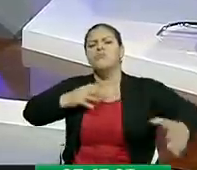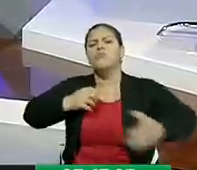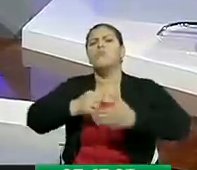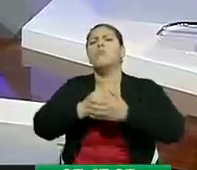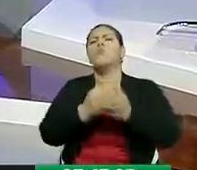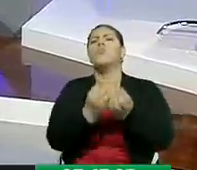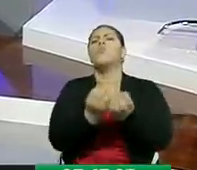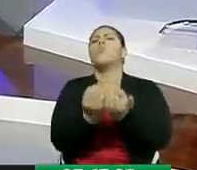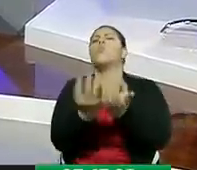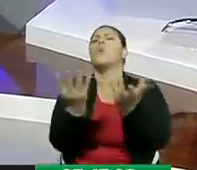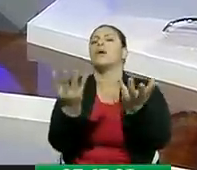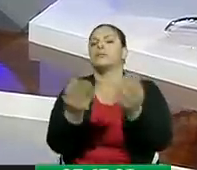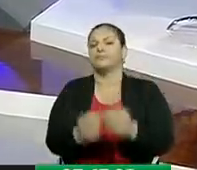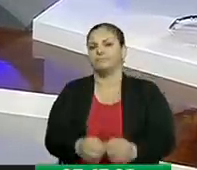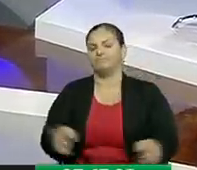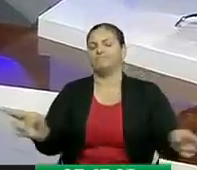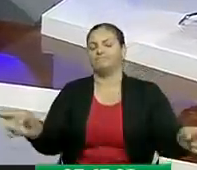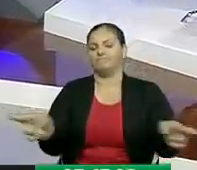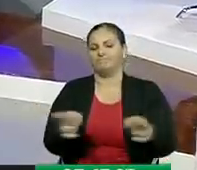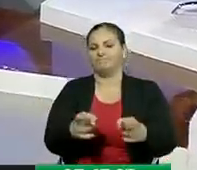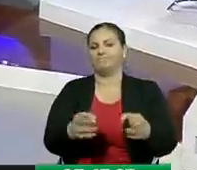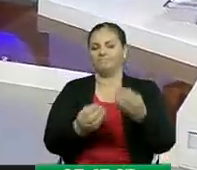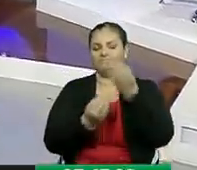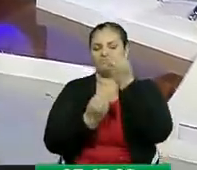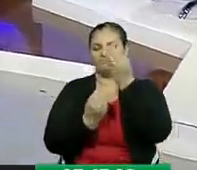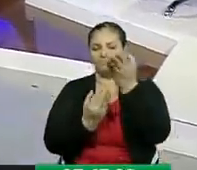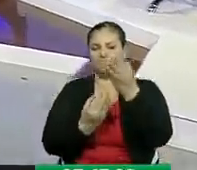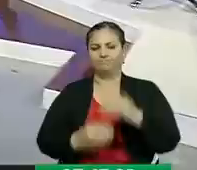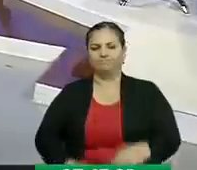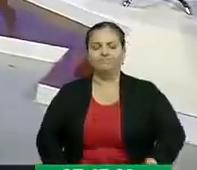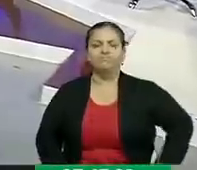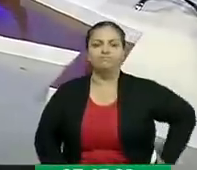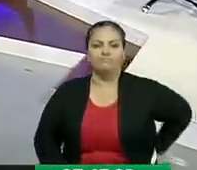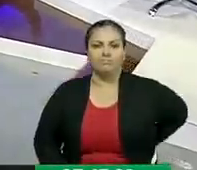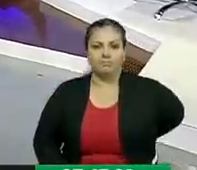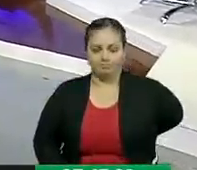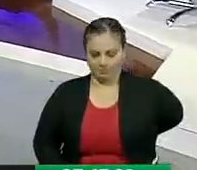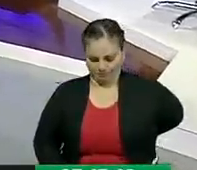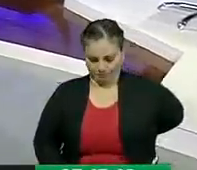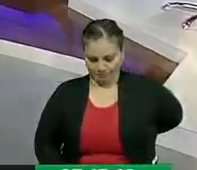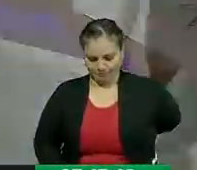impactantes ocurridos en lo que va del 2018.